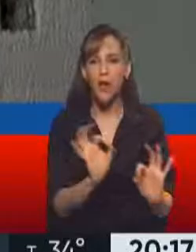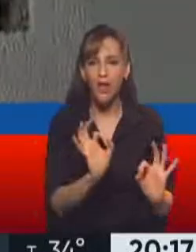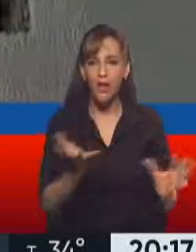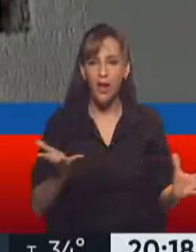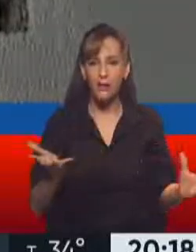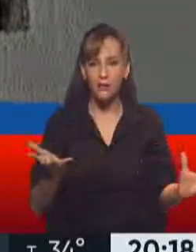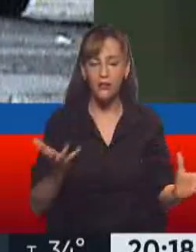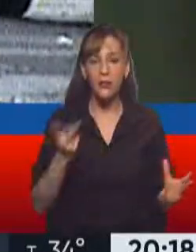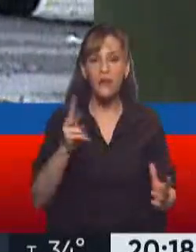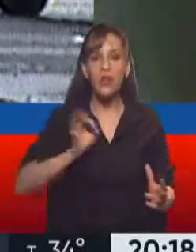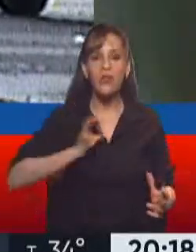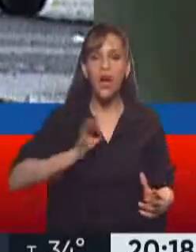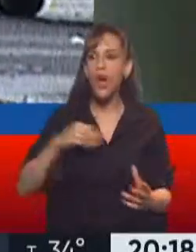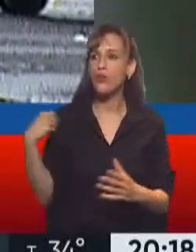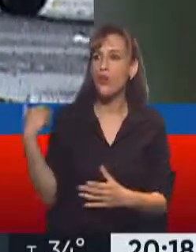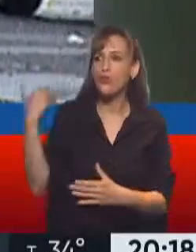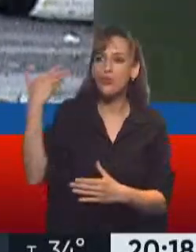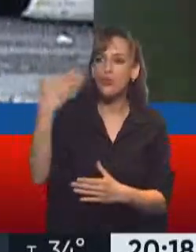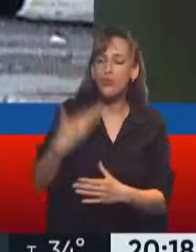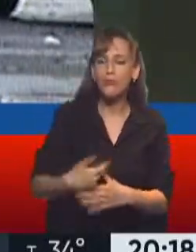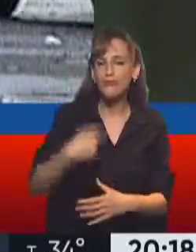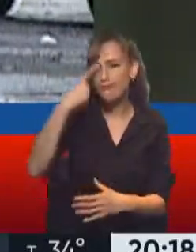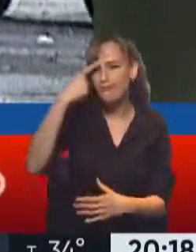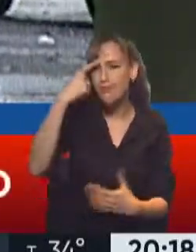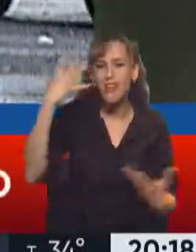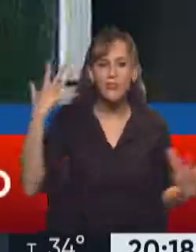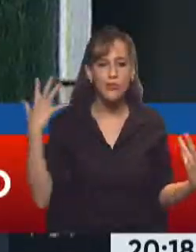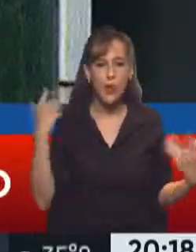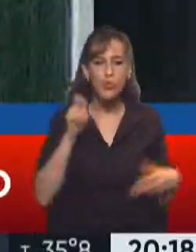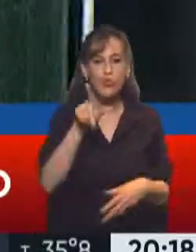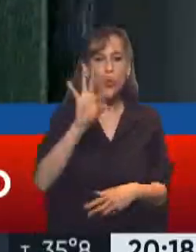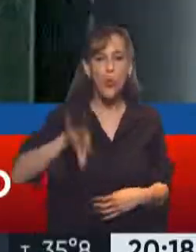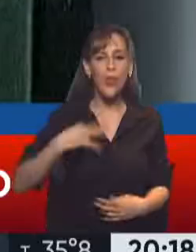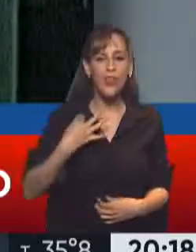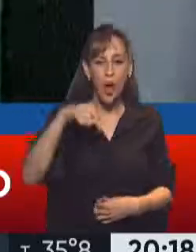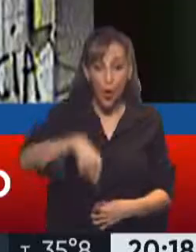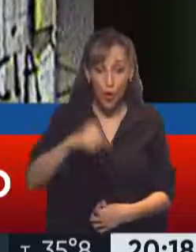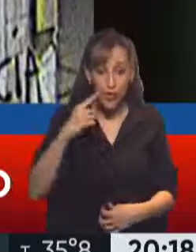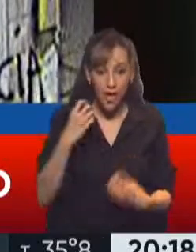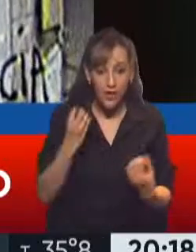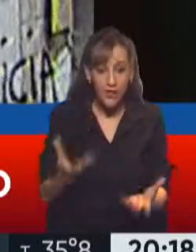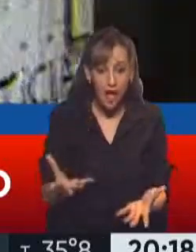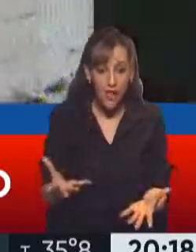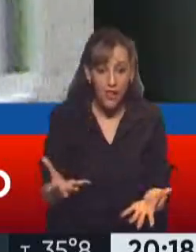20 años que pienso qué sería de su vida, cómo sería su futuro.